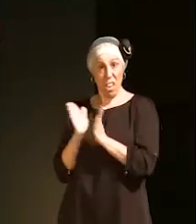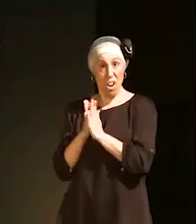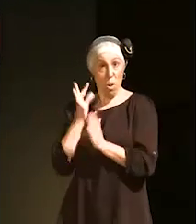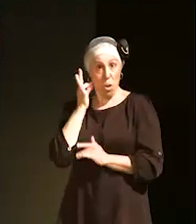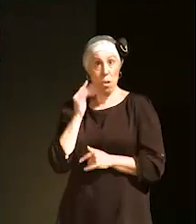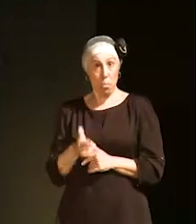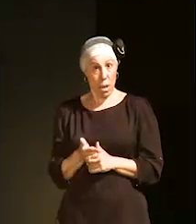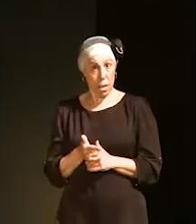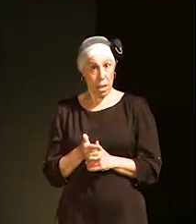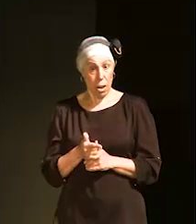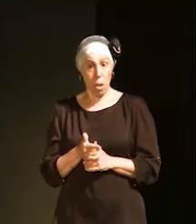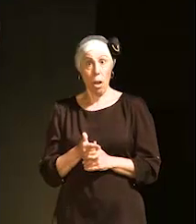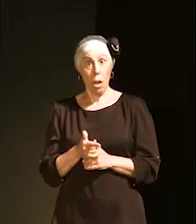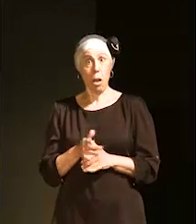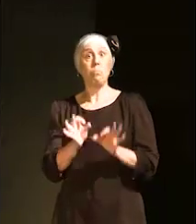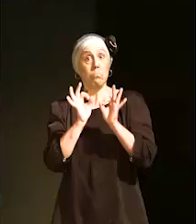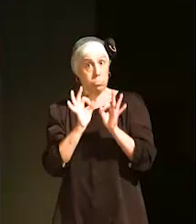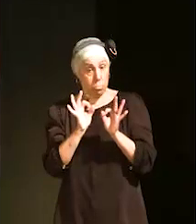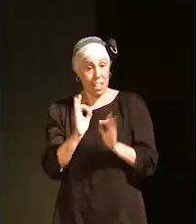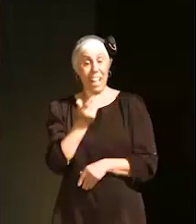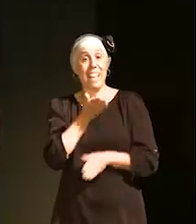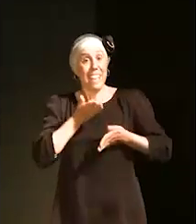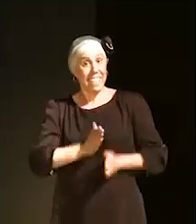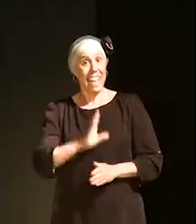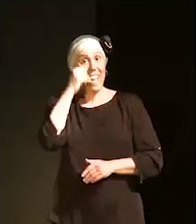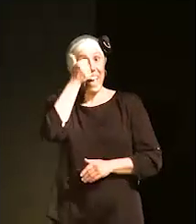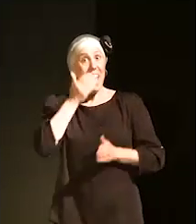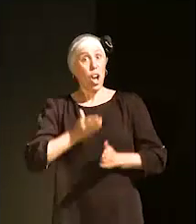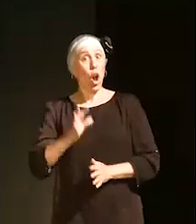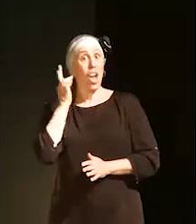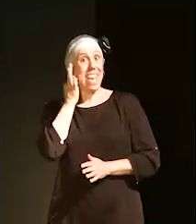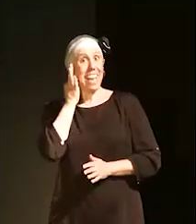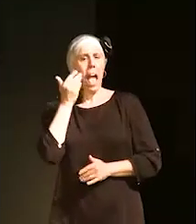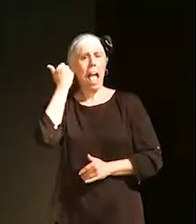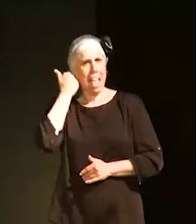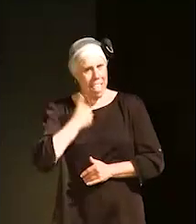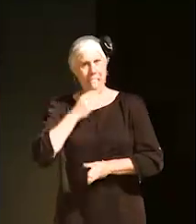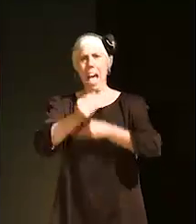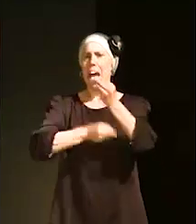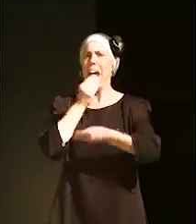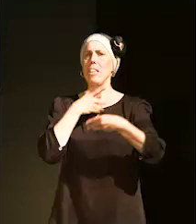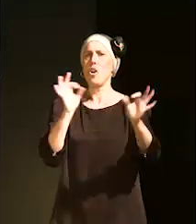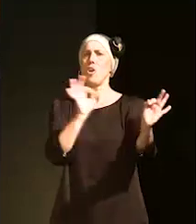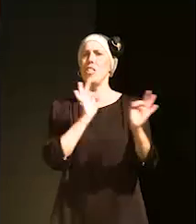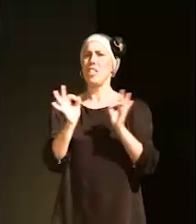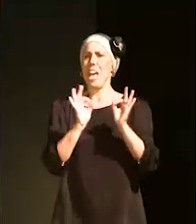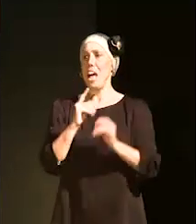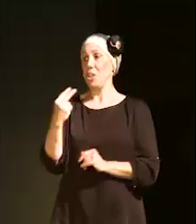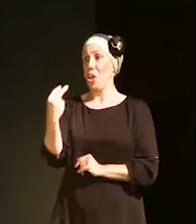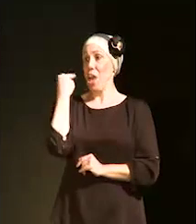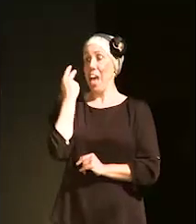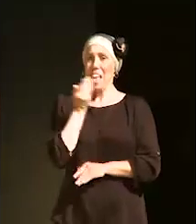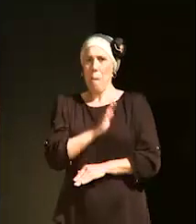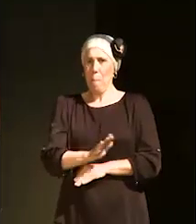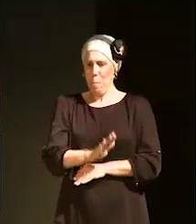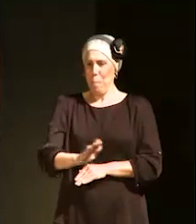así como la así los hijos ya han hecho dos obras ahí los pueden ver pequeñines en las orillas